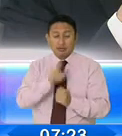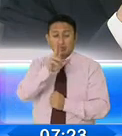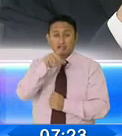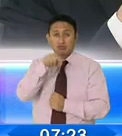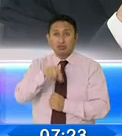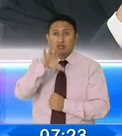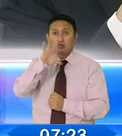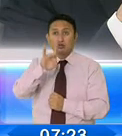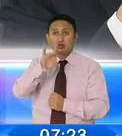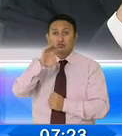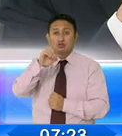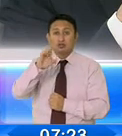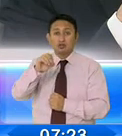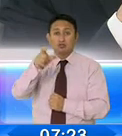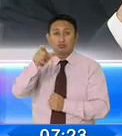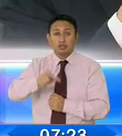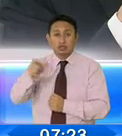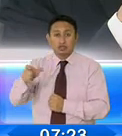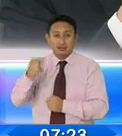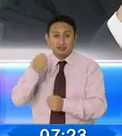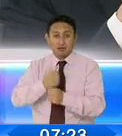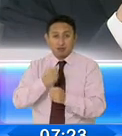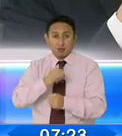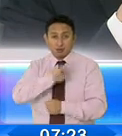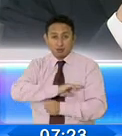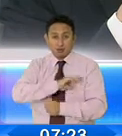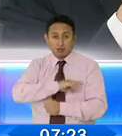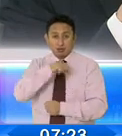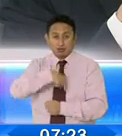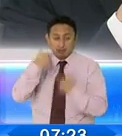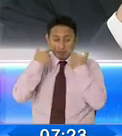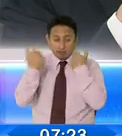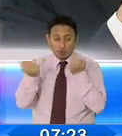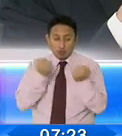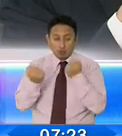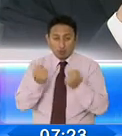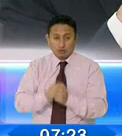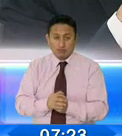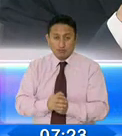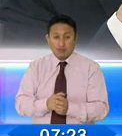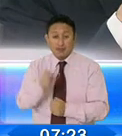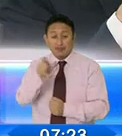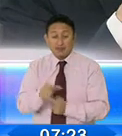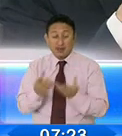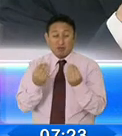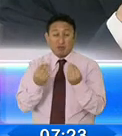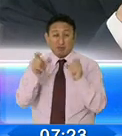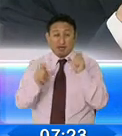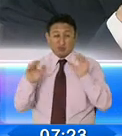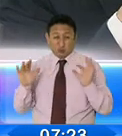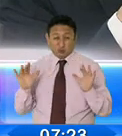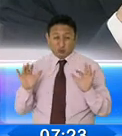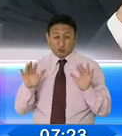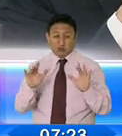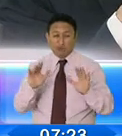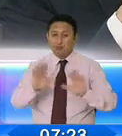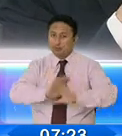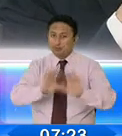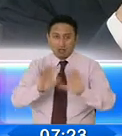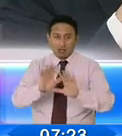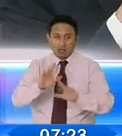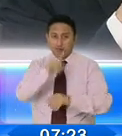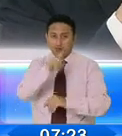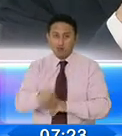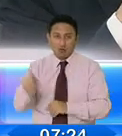3.800 servidores municipales. Al control, a evitar que existan este tipo de aglomeraciones.